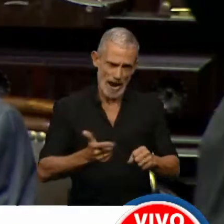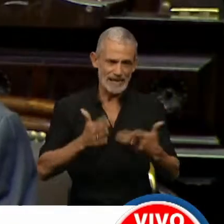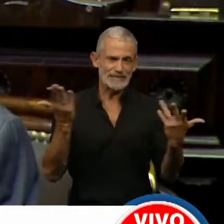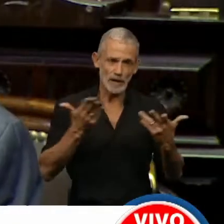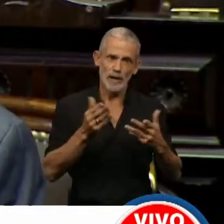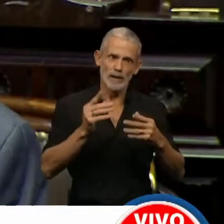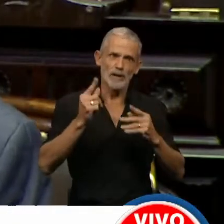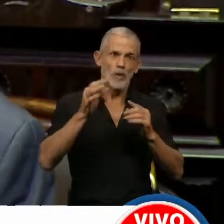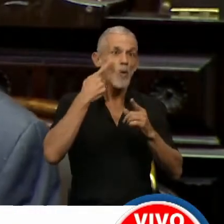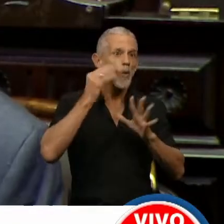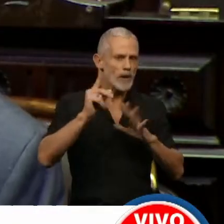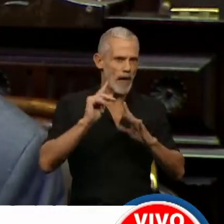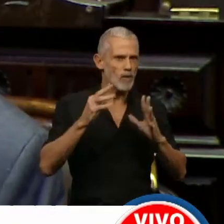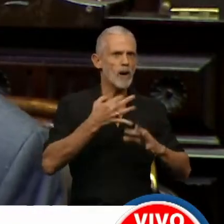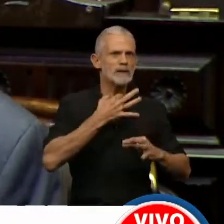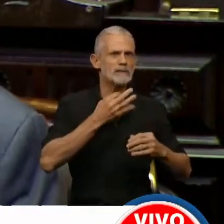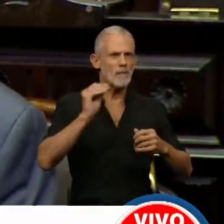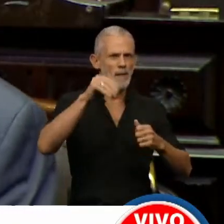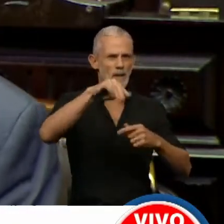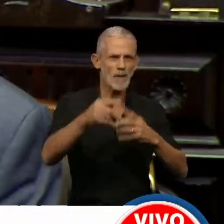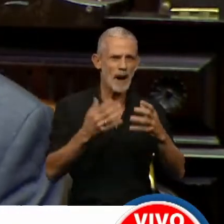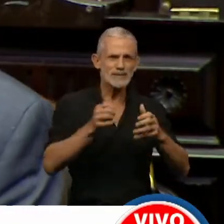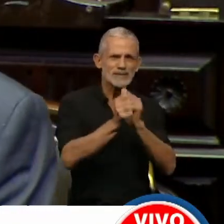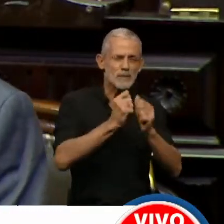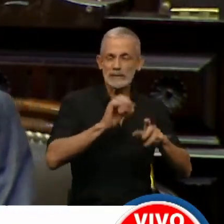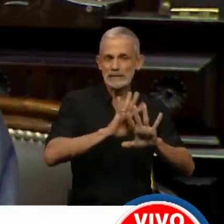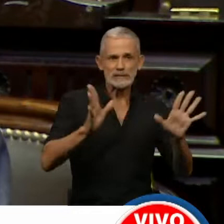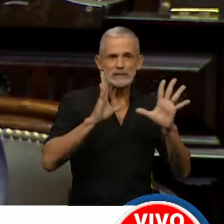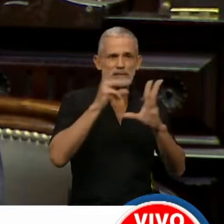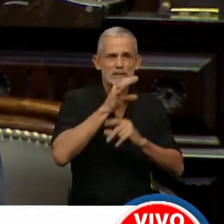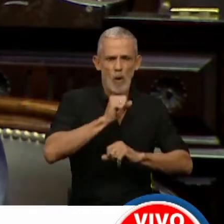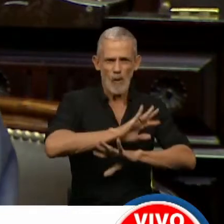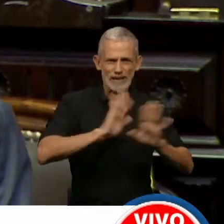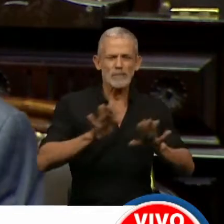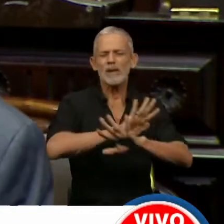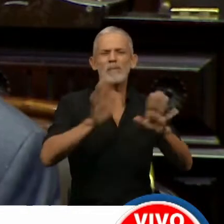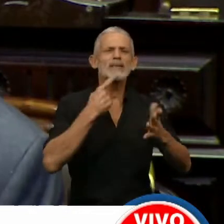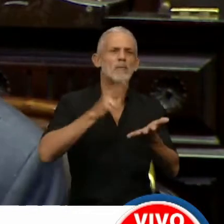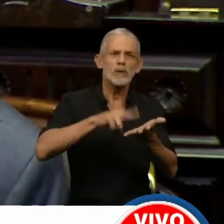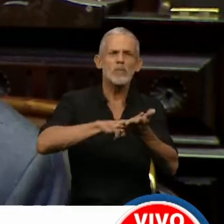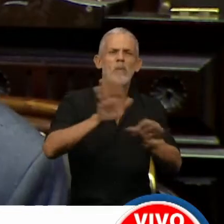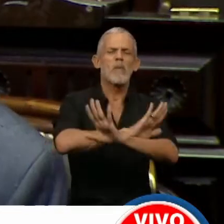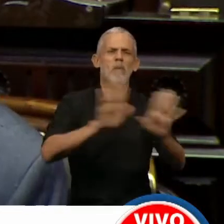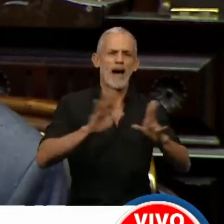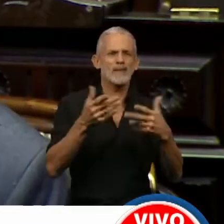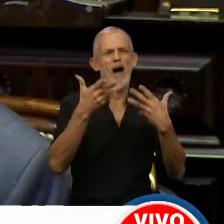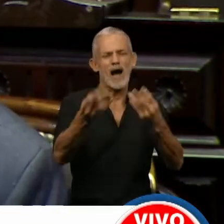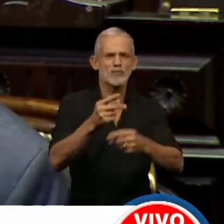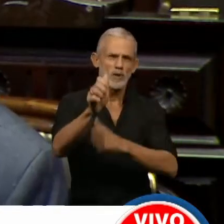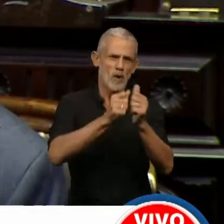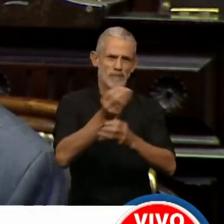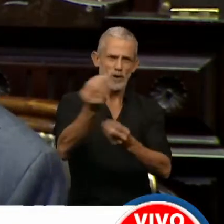soga está cada vez más tirante, las pymes y sus dueños no dan más. Terminemos con esta locura impositiva y démosle una mano a los